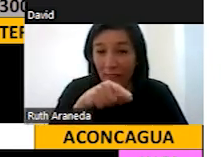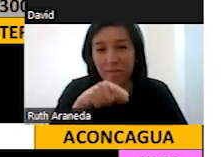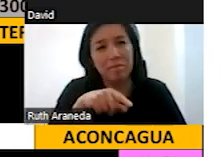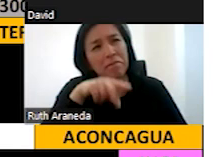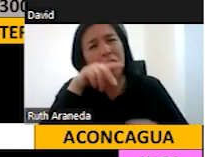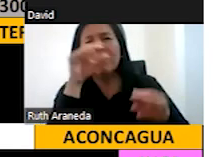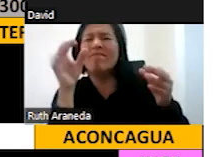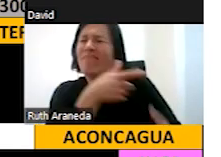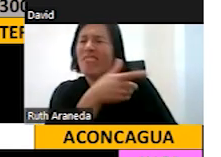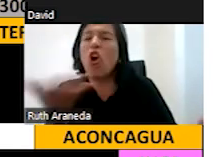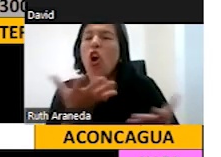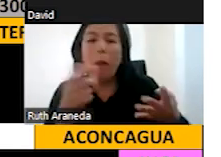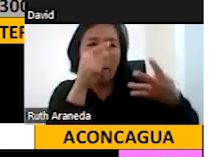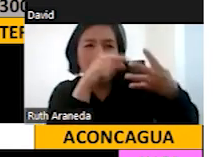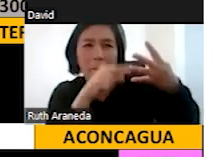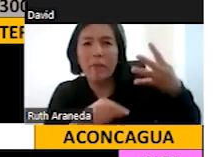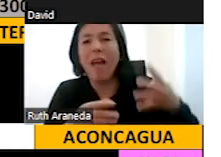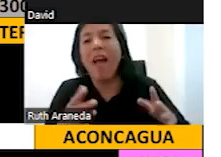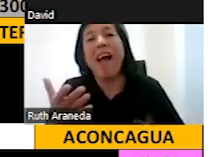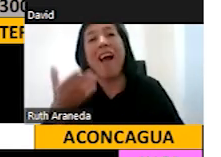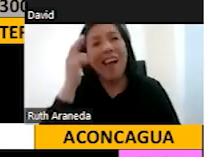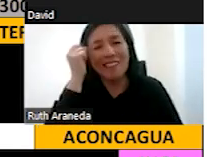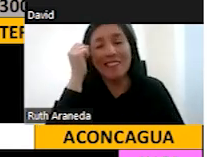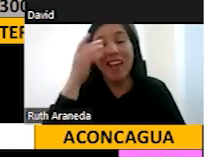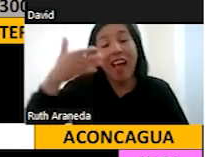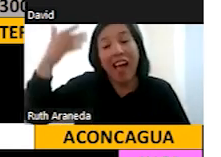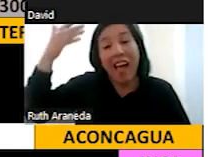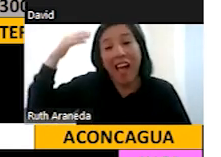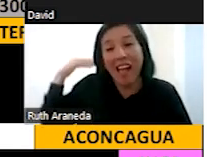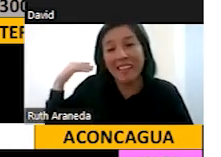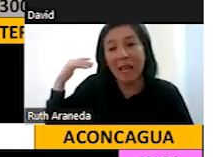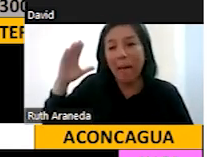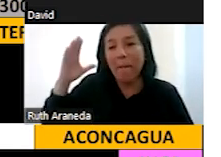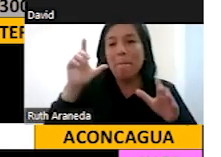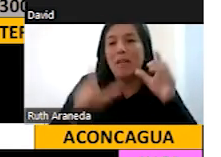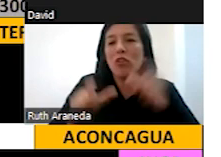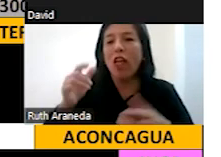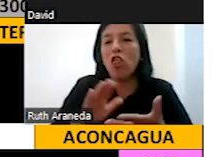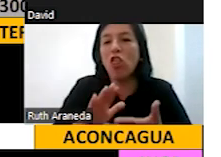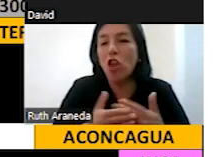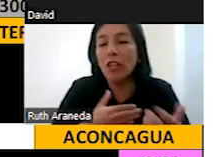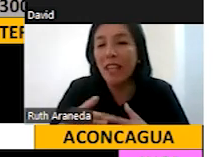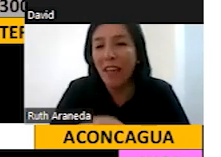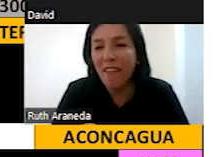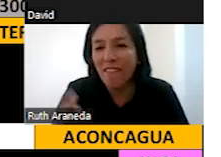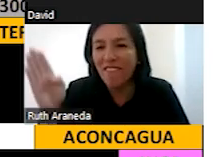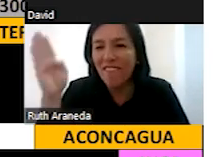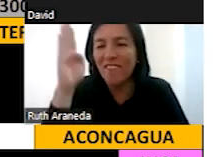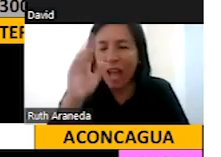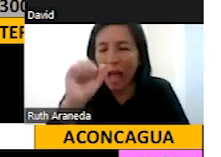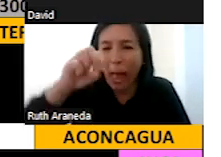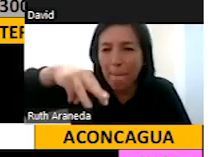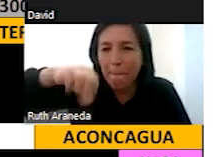a grandes rasgos corresponde a migraciones que provendrían de la Amazonía y estarían presentes sobre todo en la